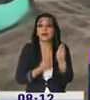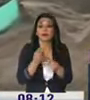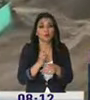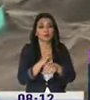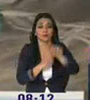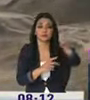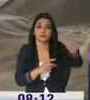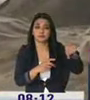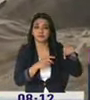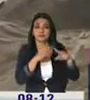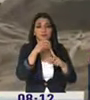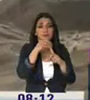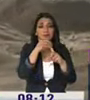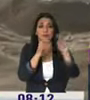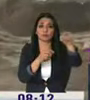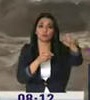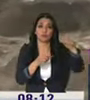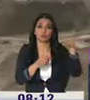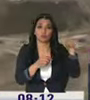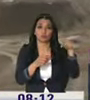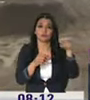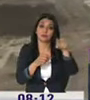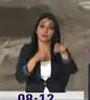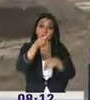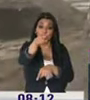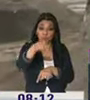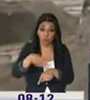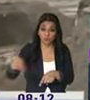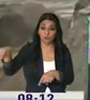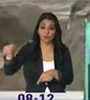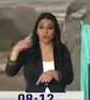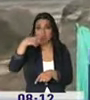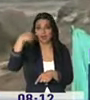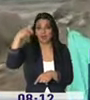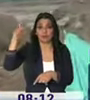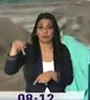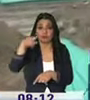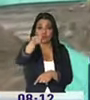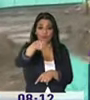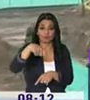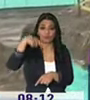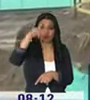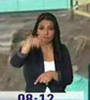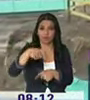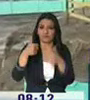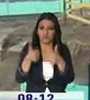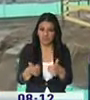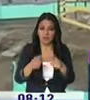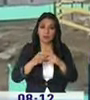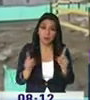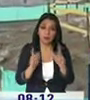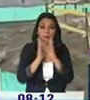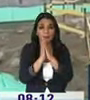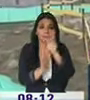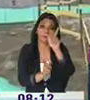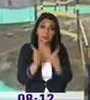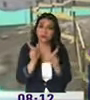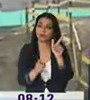utilizar la Córdoba Galarza, es decir, esto era una alternativa que surgió mientras hemos ido habilitando tramos. Lo que se pide es a